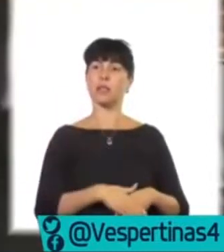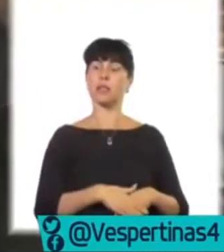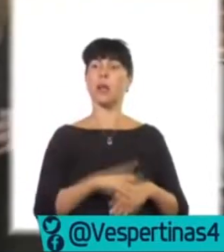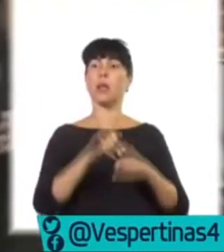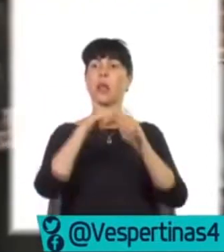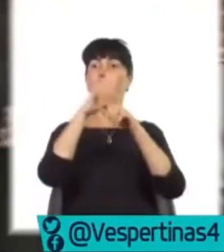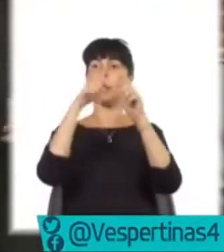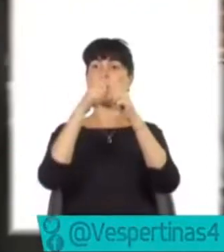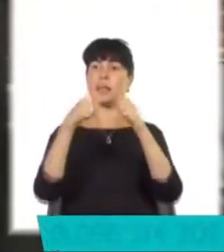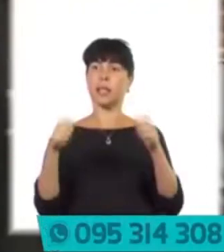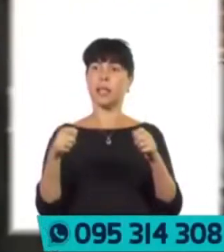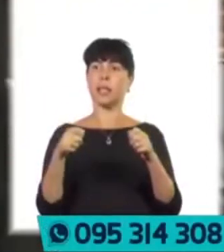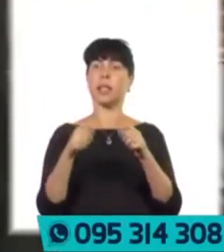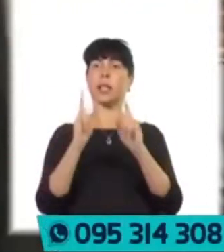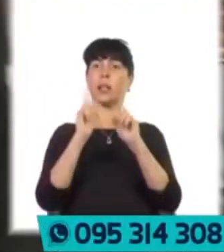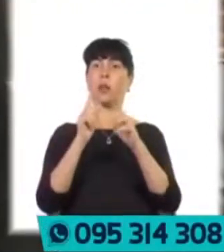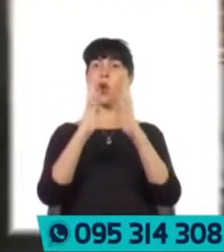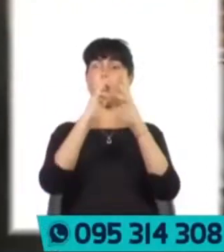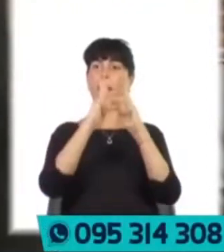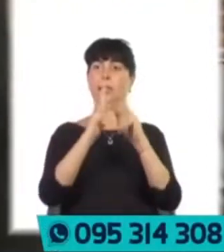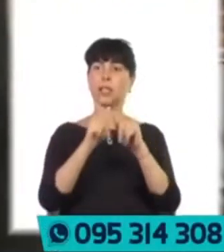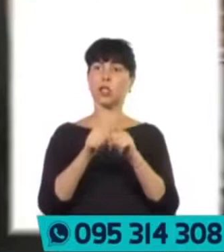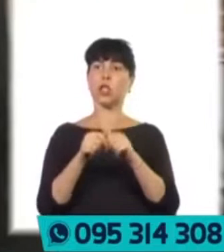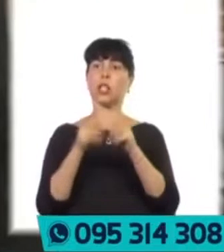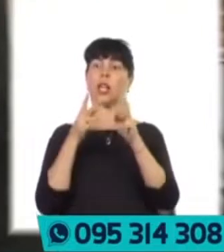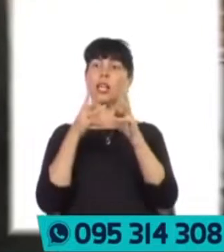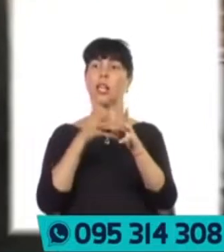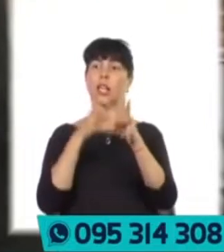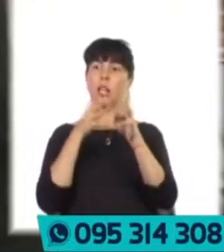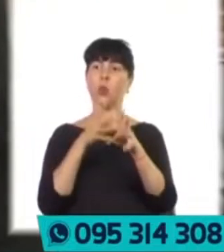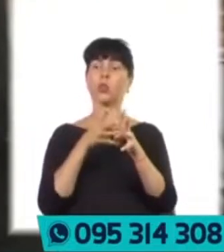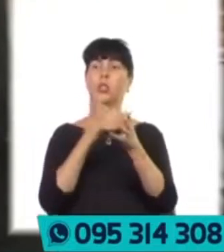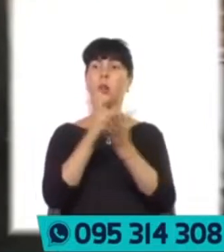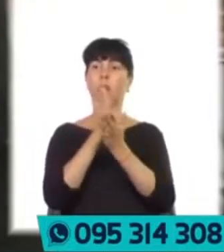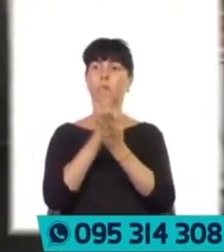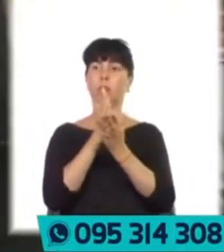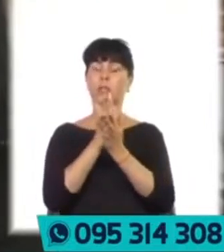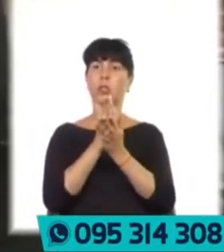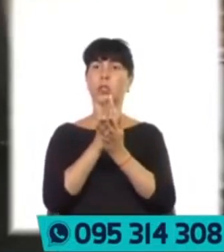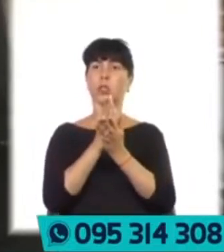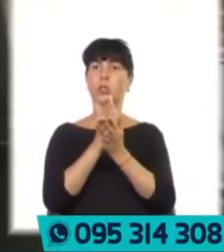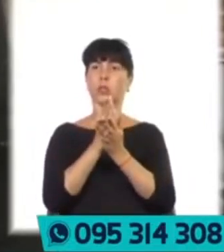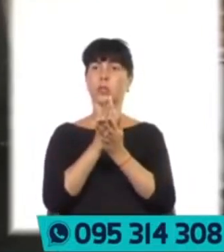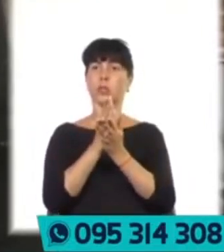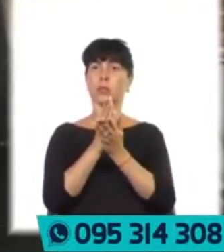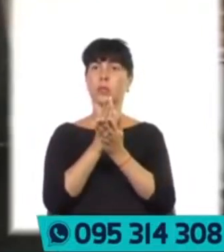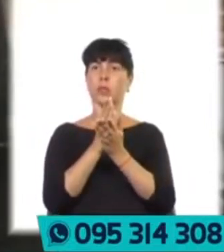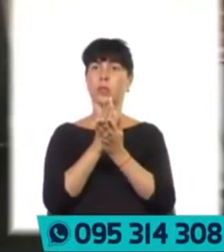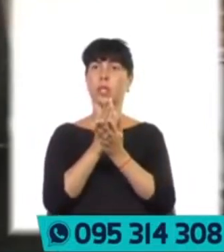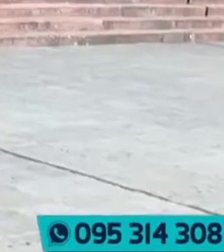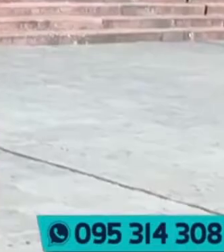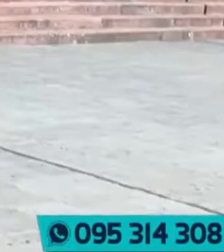algo que evoluciona, que se va transformando. Las personas no hablamos el idioma español hoy de la misma forma que lo hablábamos a 50, 100 o 200 años. El